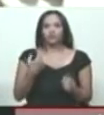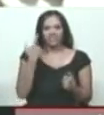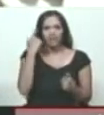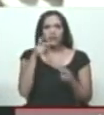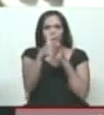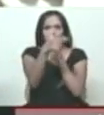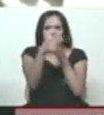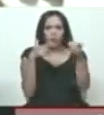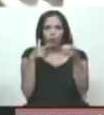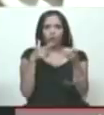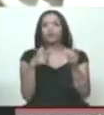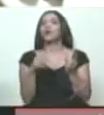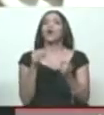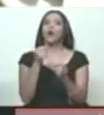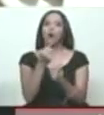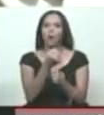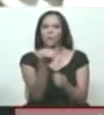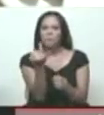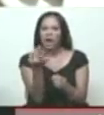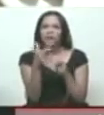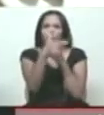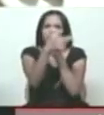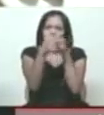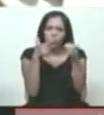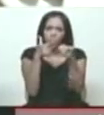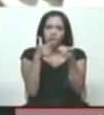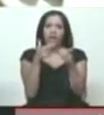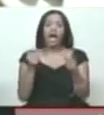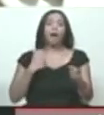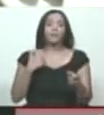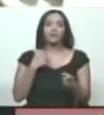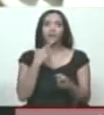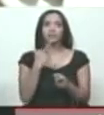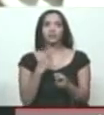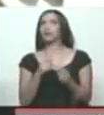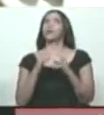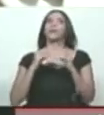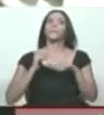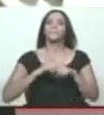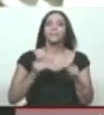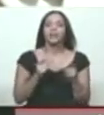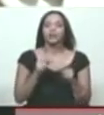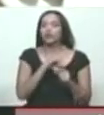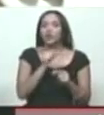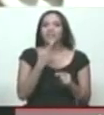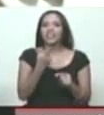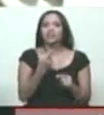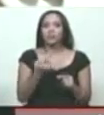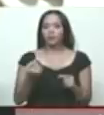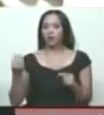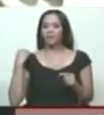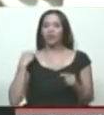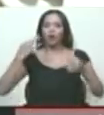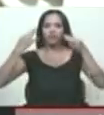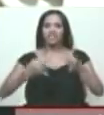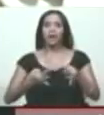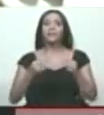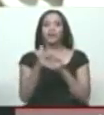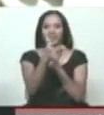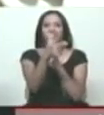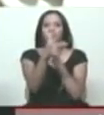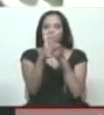que, o de los disparos que le hicieron, aprovecho para decirlo, pero no lo había dicho porque no había sido informado oficialmente, pero le